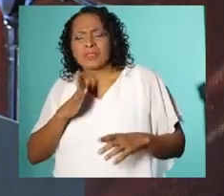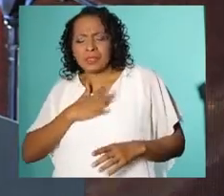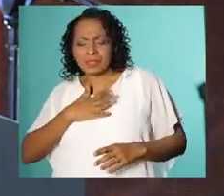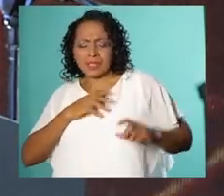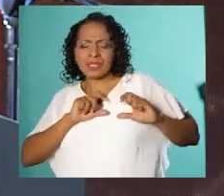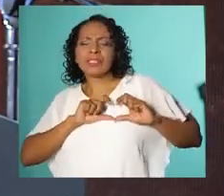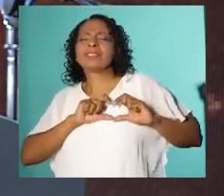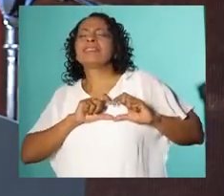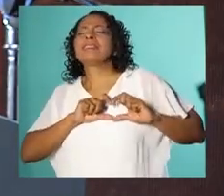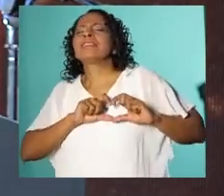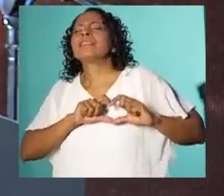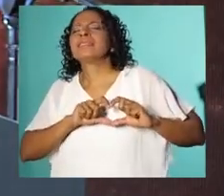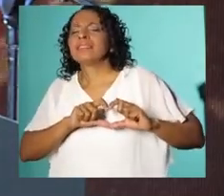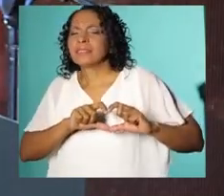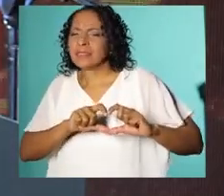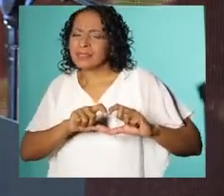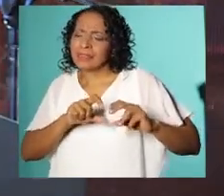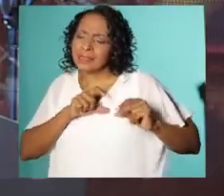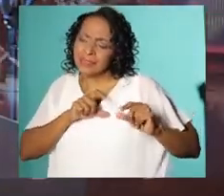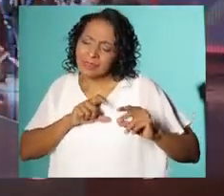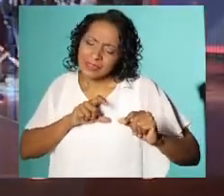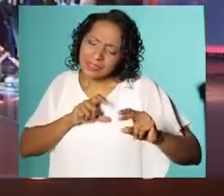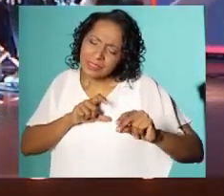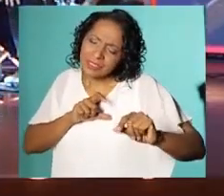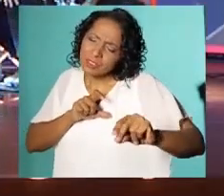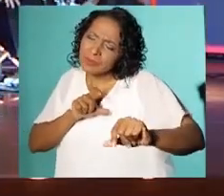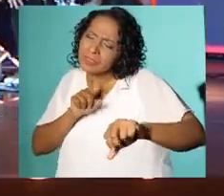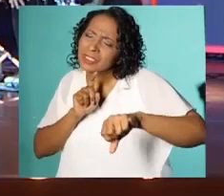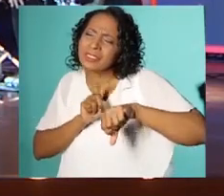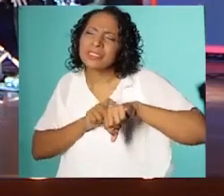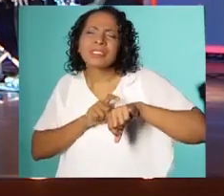contener. Mi corazón va